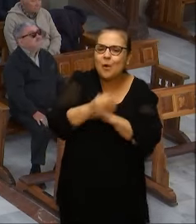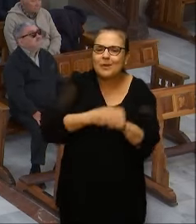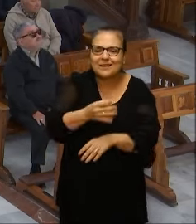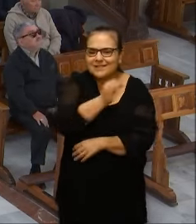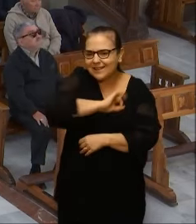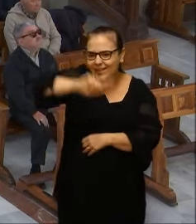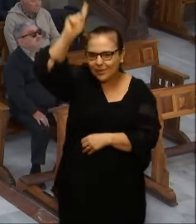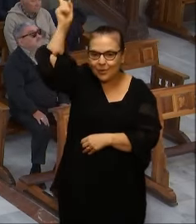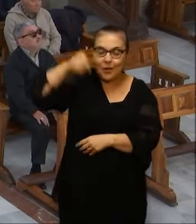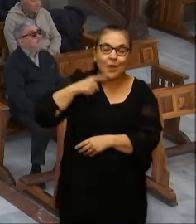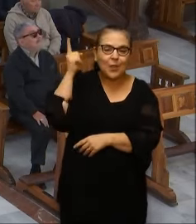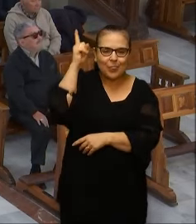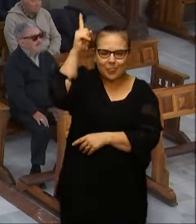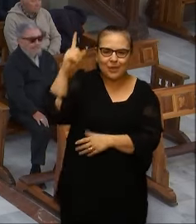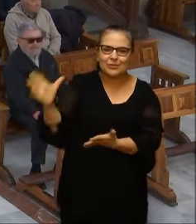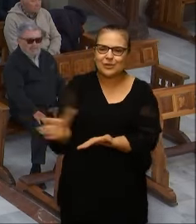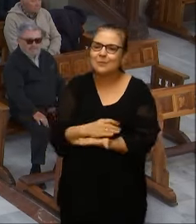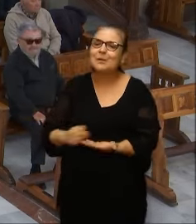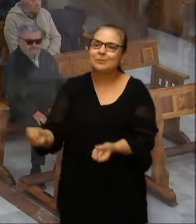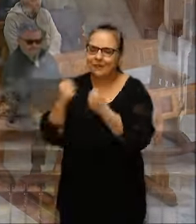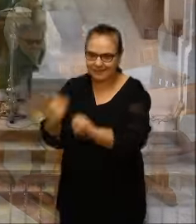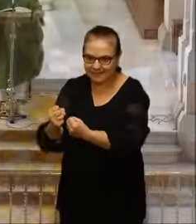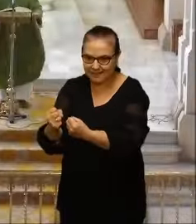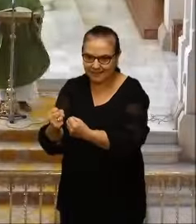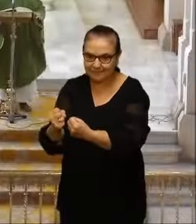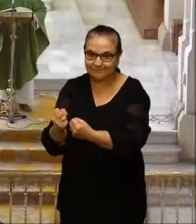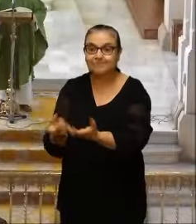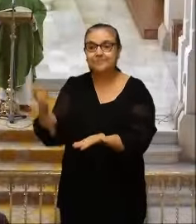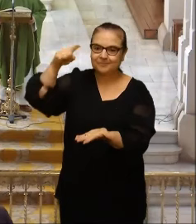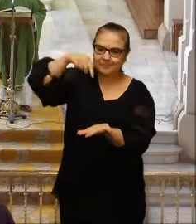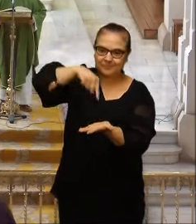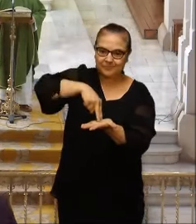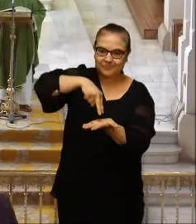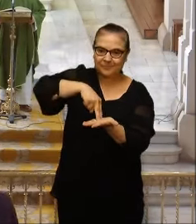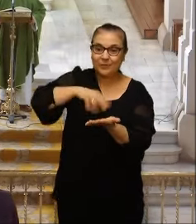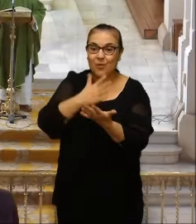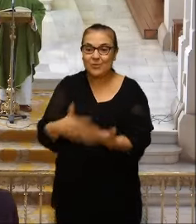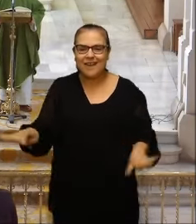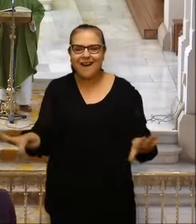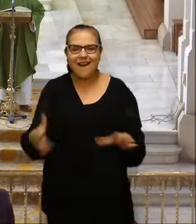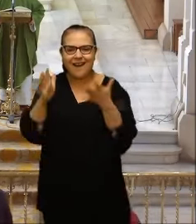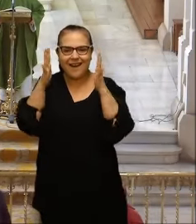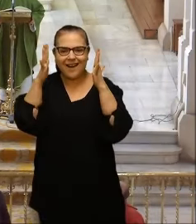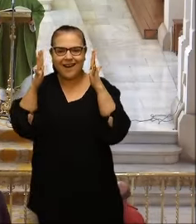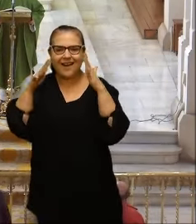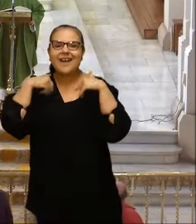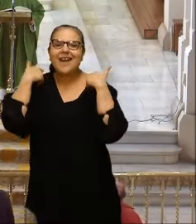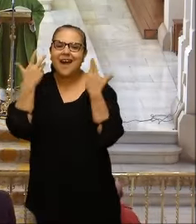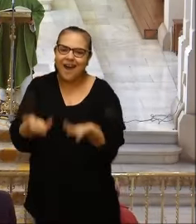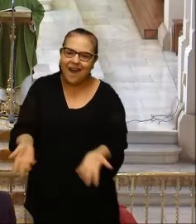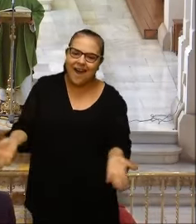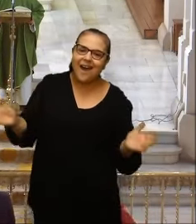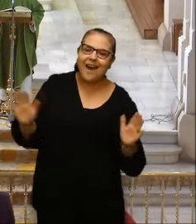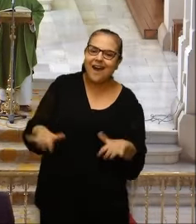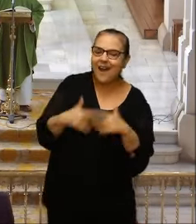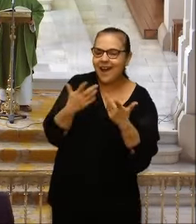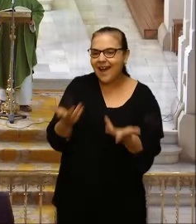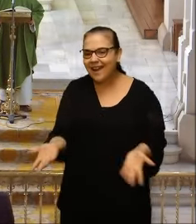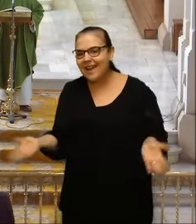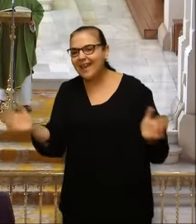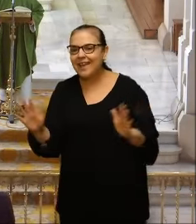obras, Señor, Dios omnipotente. De pie. Aleluya.